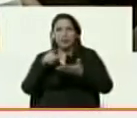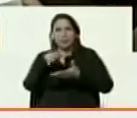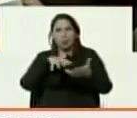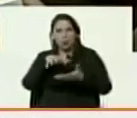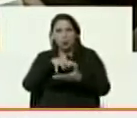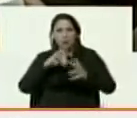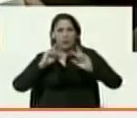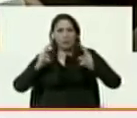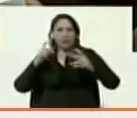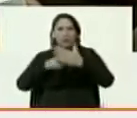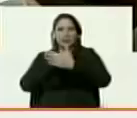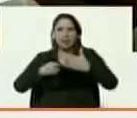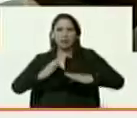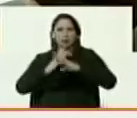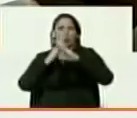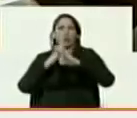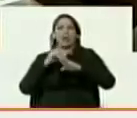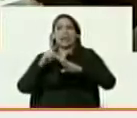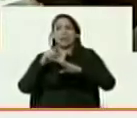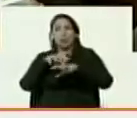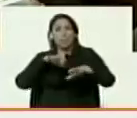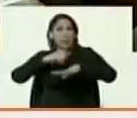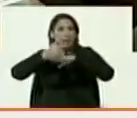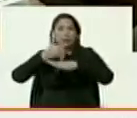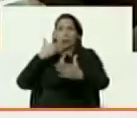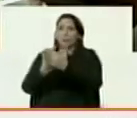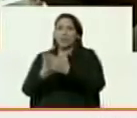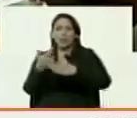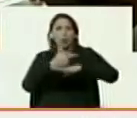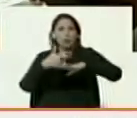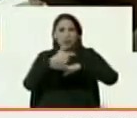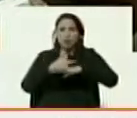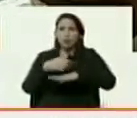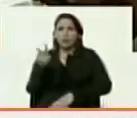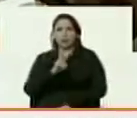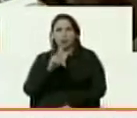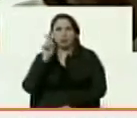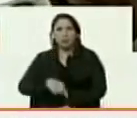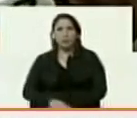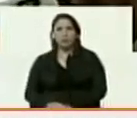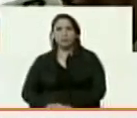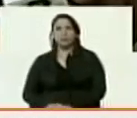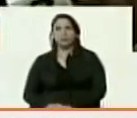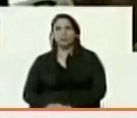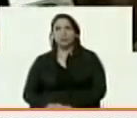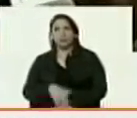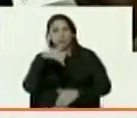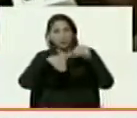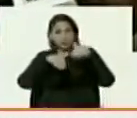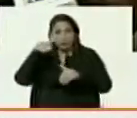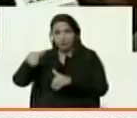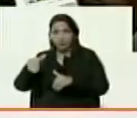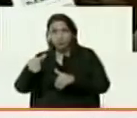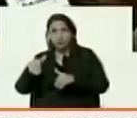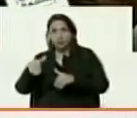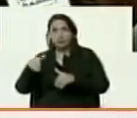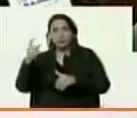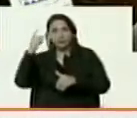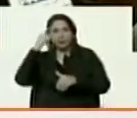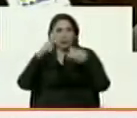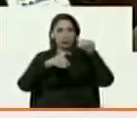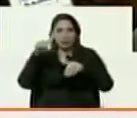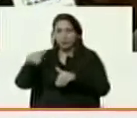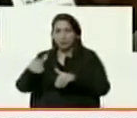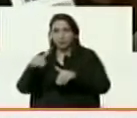tema de las sanciones, que es un máximo que pide el gobierno venezolano, y una elección, una fecha electoral, que es